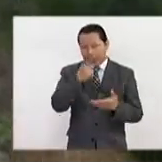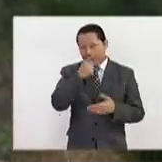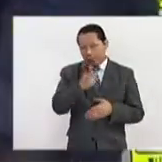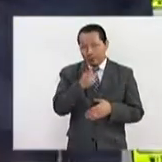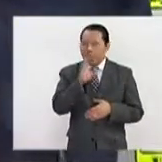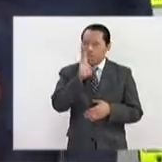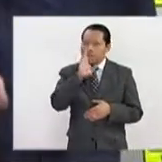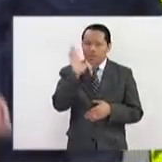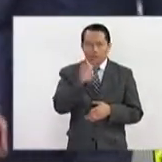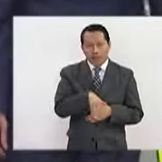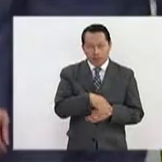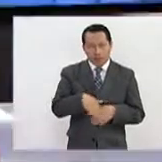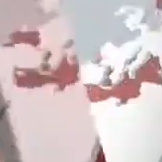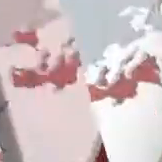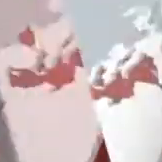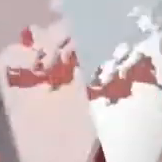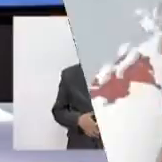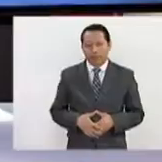Islámico.